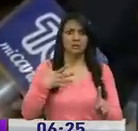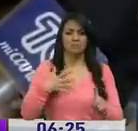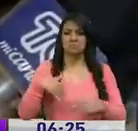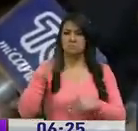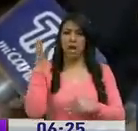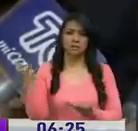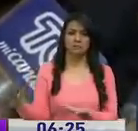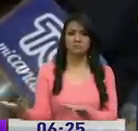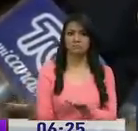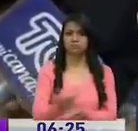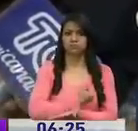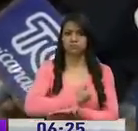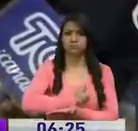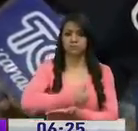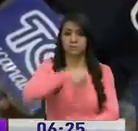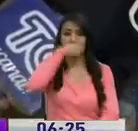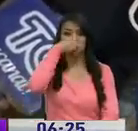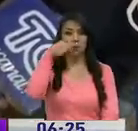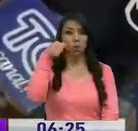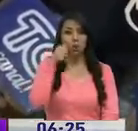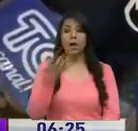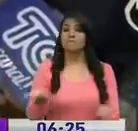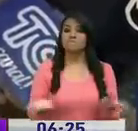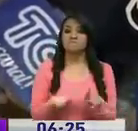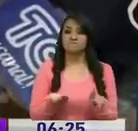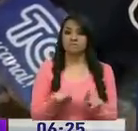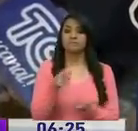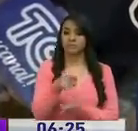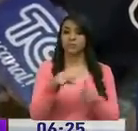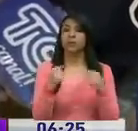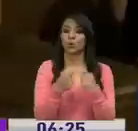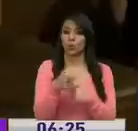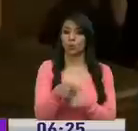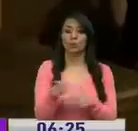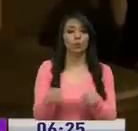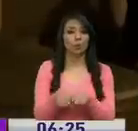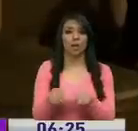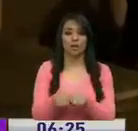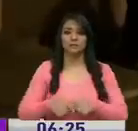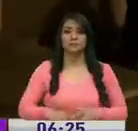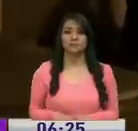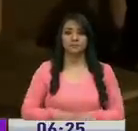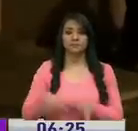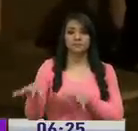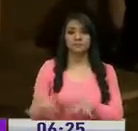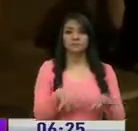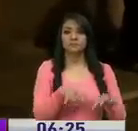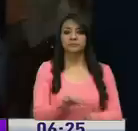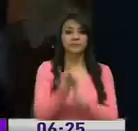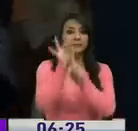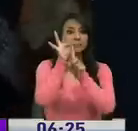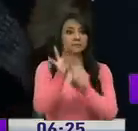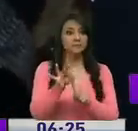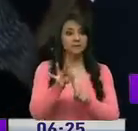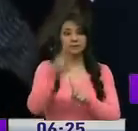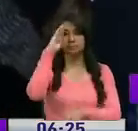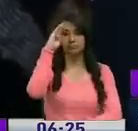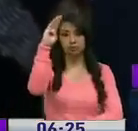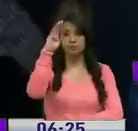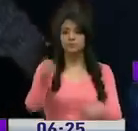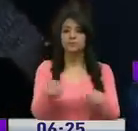decomiso de del alcaloide tiene que ver con esta banda organizada el operativo denominado de niester se efectuó